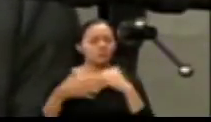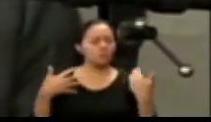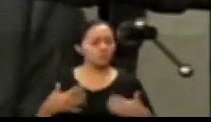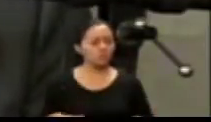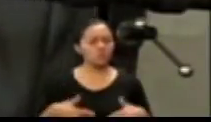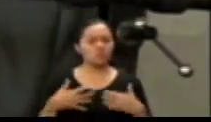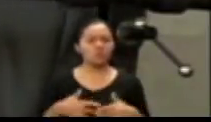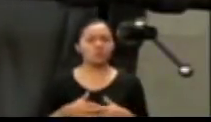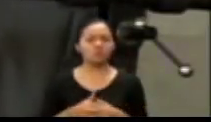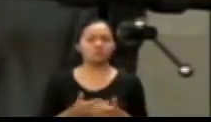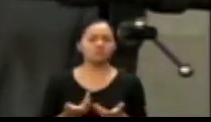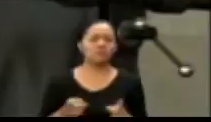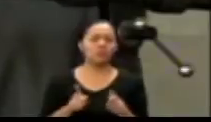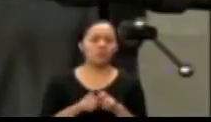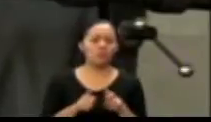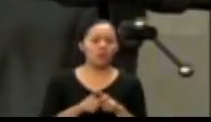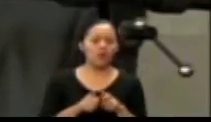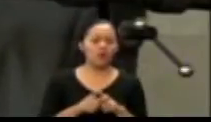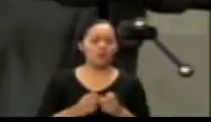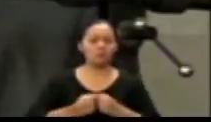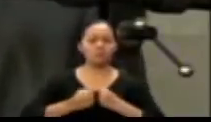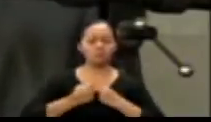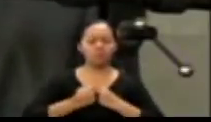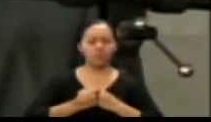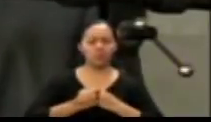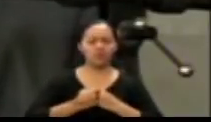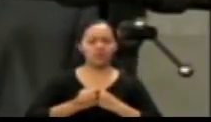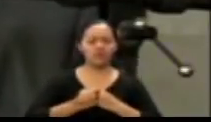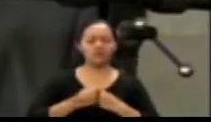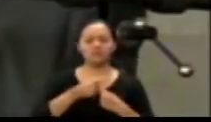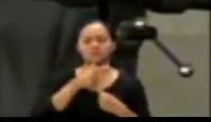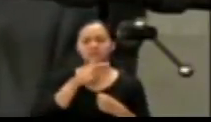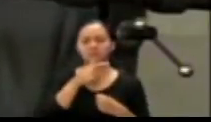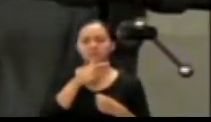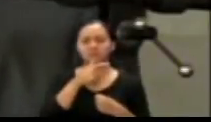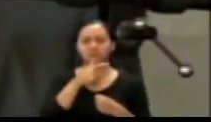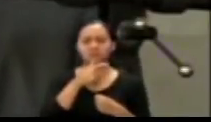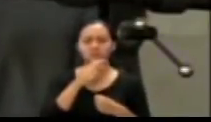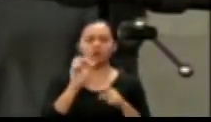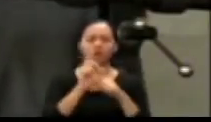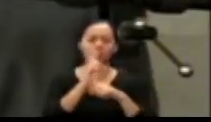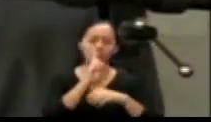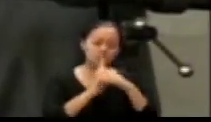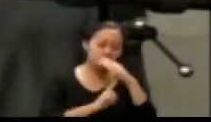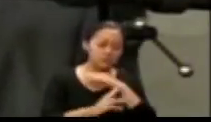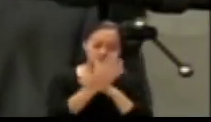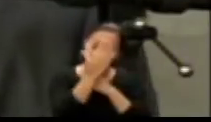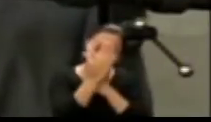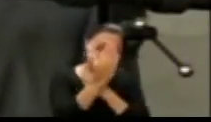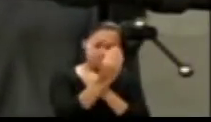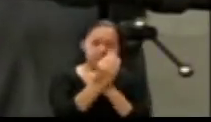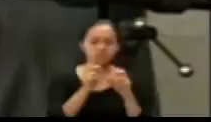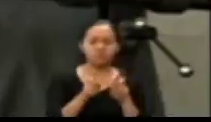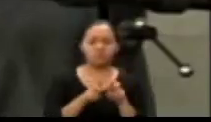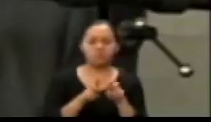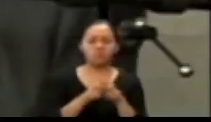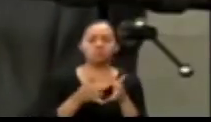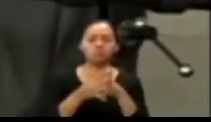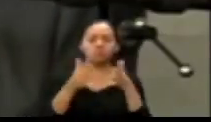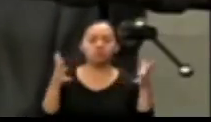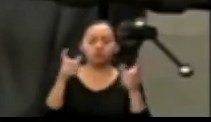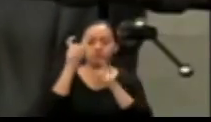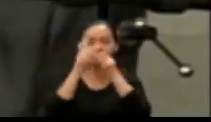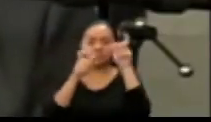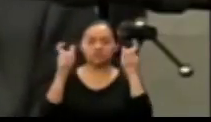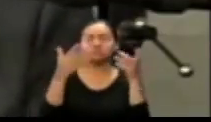se dice súcubes, digamos, de un poder fuerte representado por sumisos a un poder. Exacto. Uh-huh. Por grandísimas transnacionales,